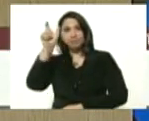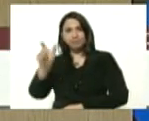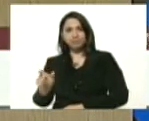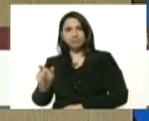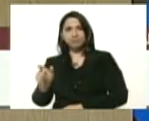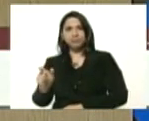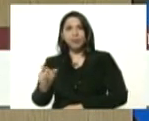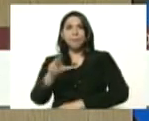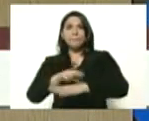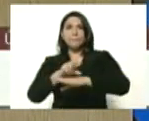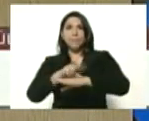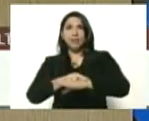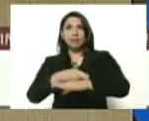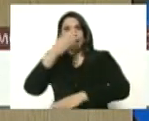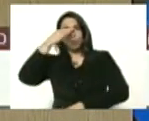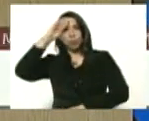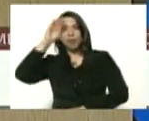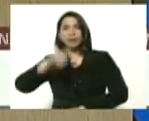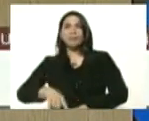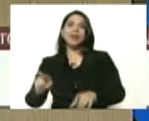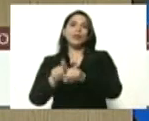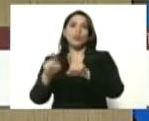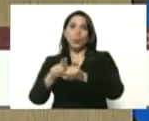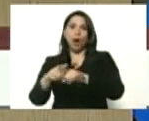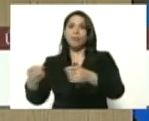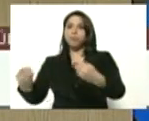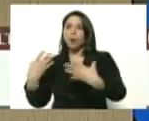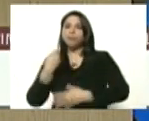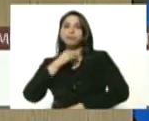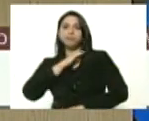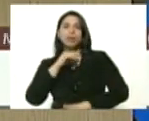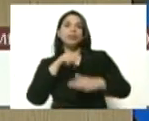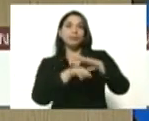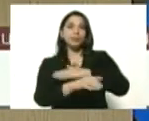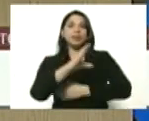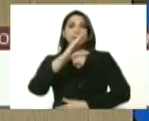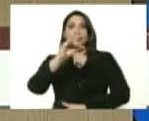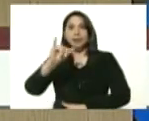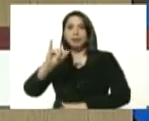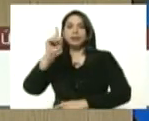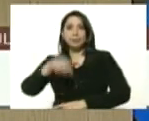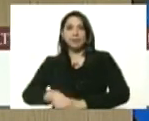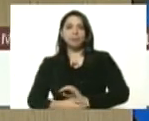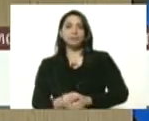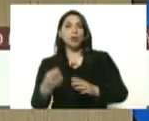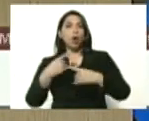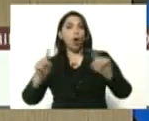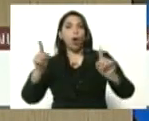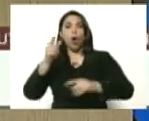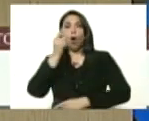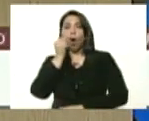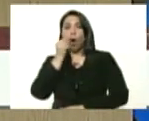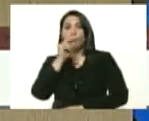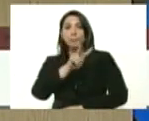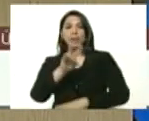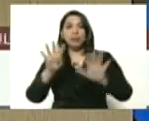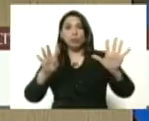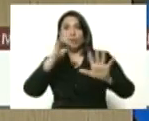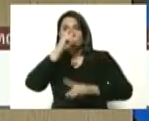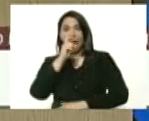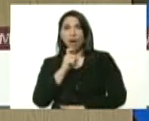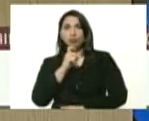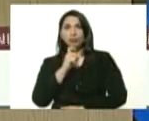el estado Apure, en condiciones similares, también fue ingresado en ese CDI. Otro hombre de 29 años de Cuba,